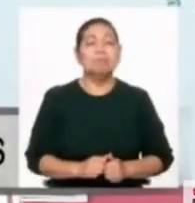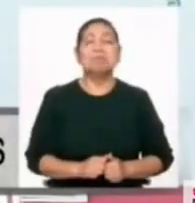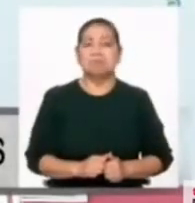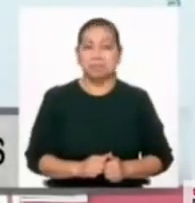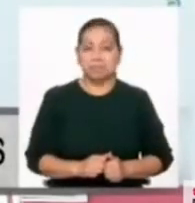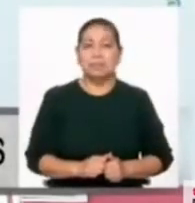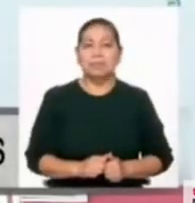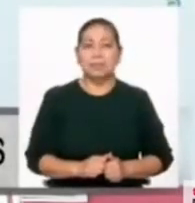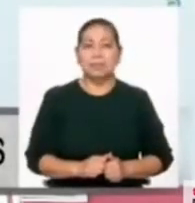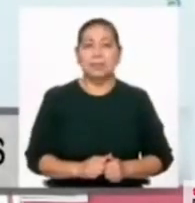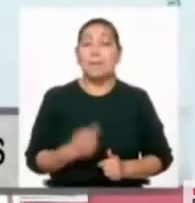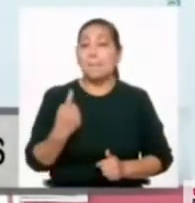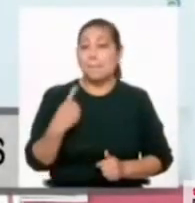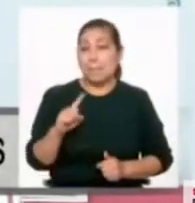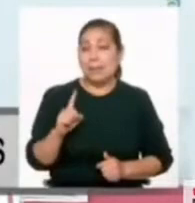Sí, para